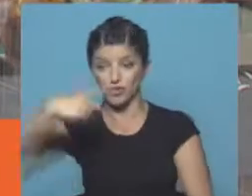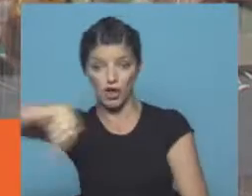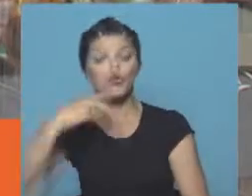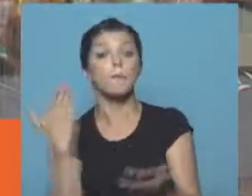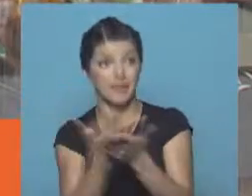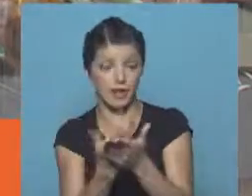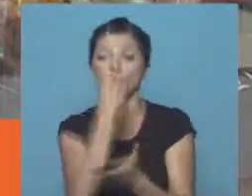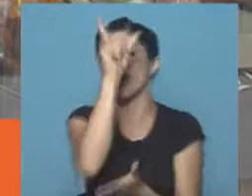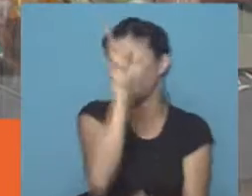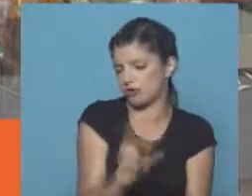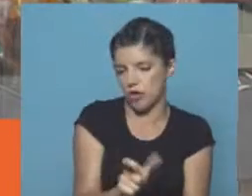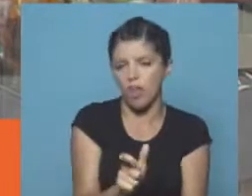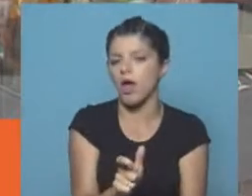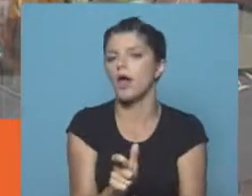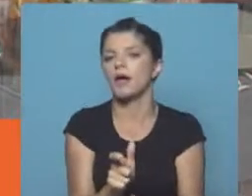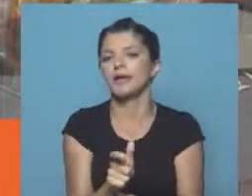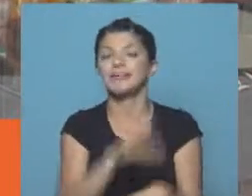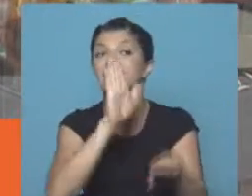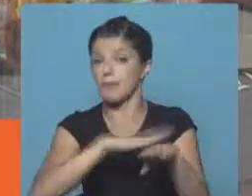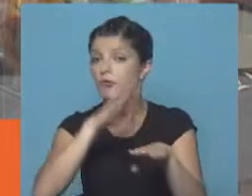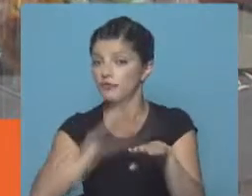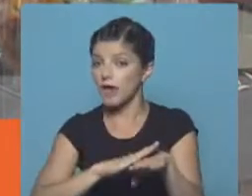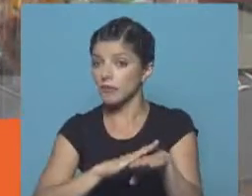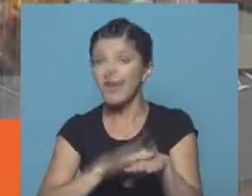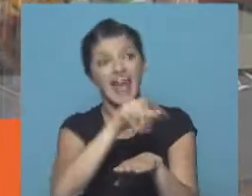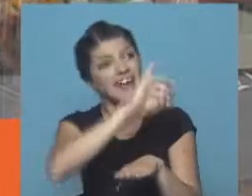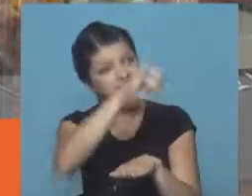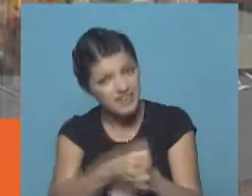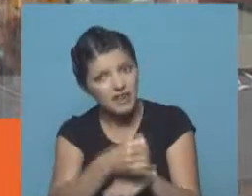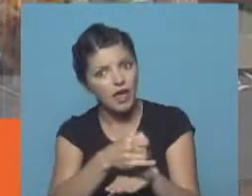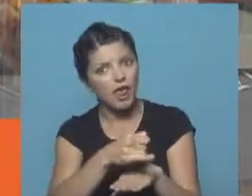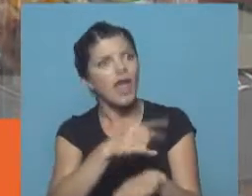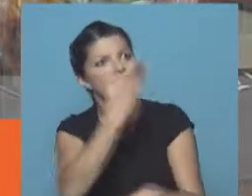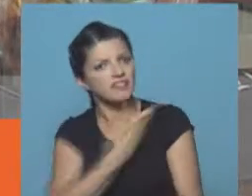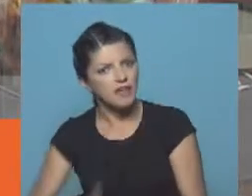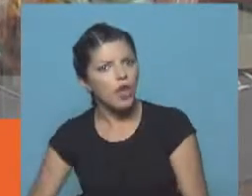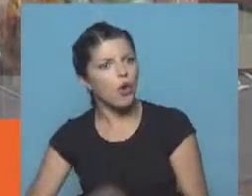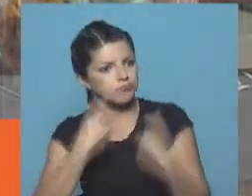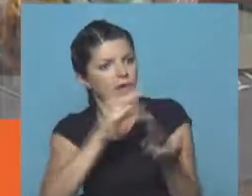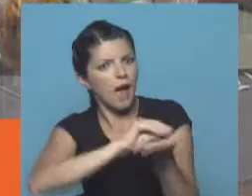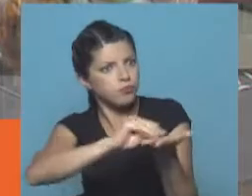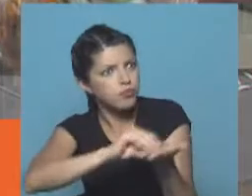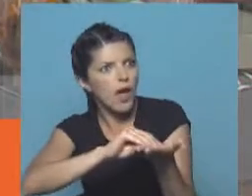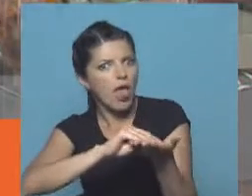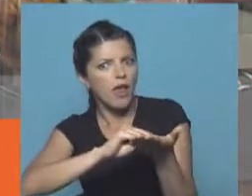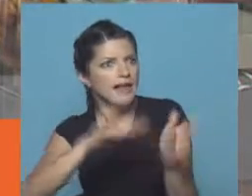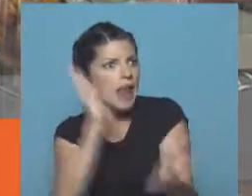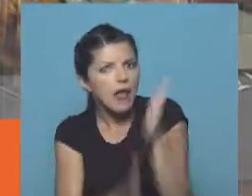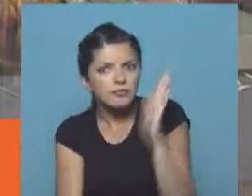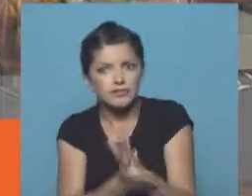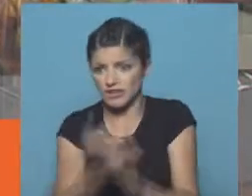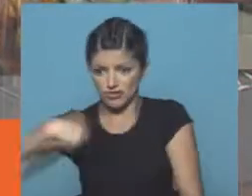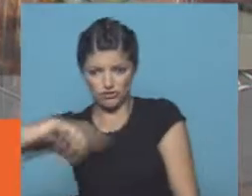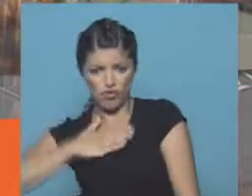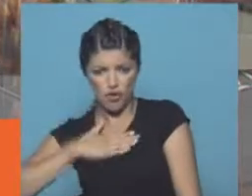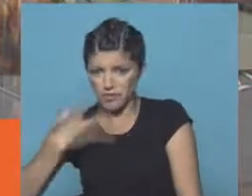el presunto, digamos, acusado, tiene una asistencia legal gratuita del Estado, y ellos no, que incluso tienen que pagarlo de su